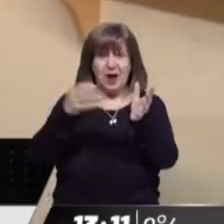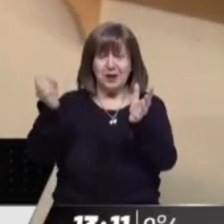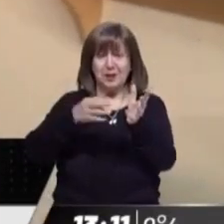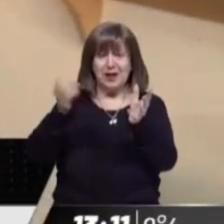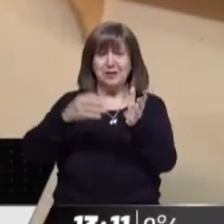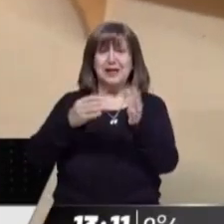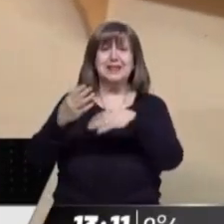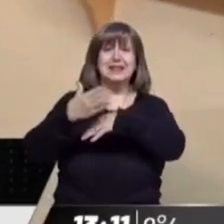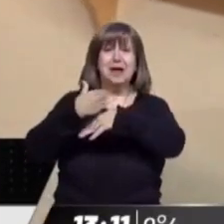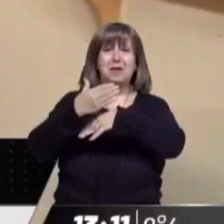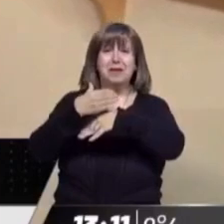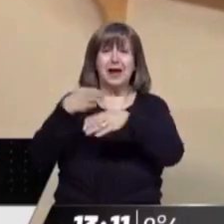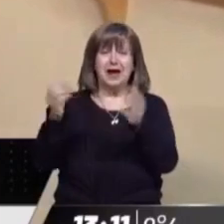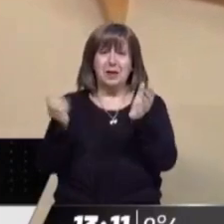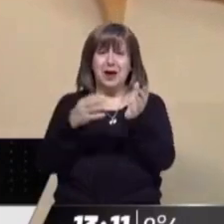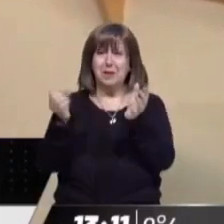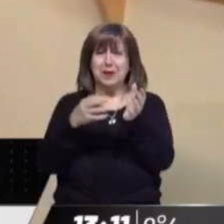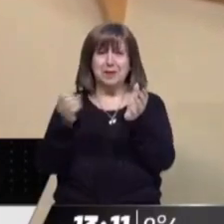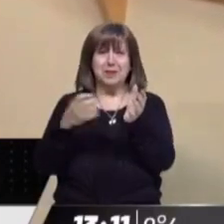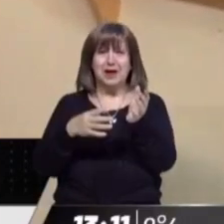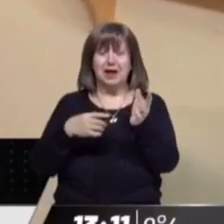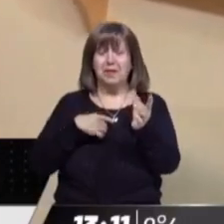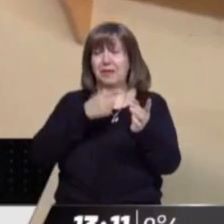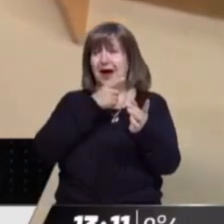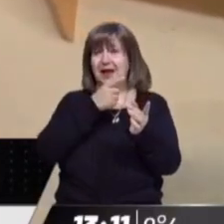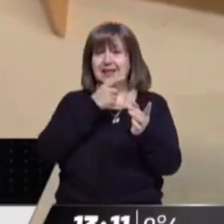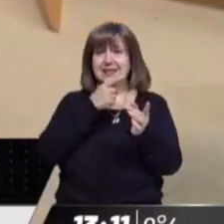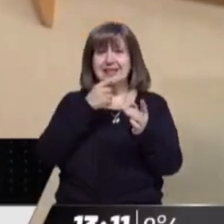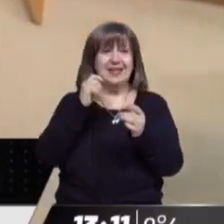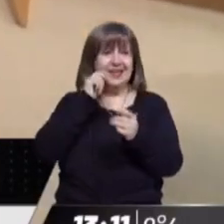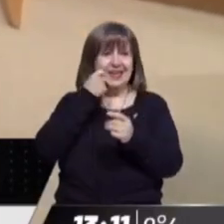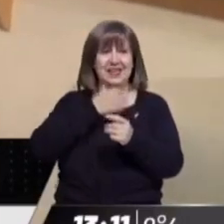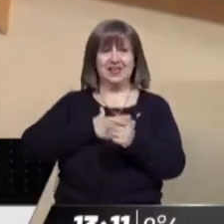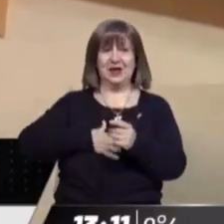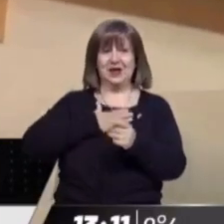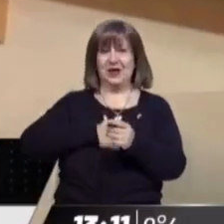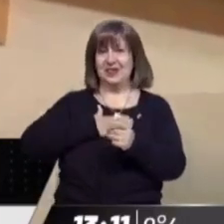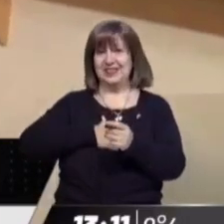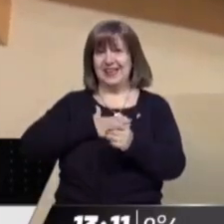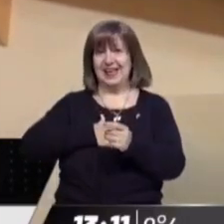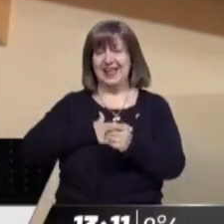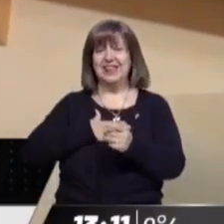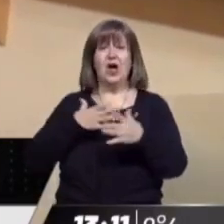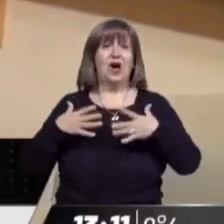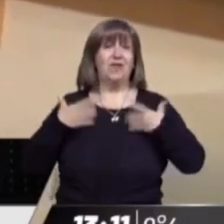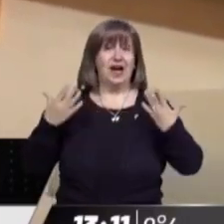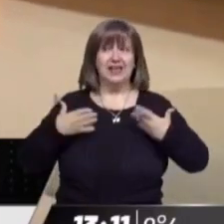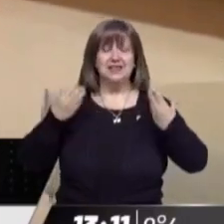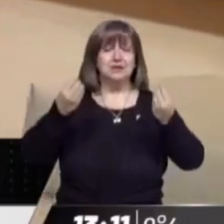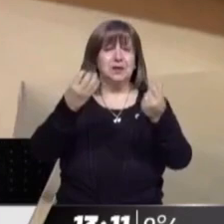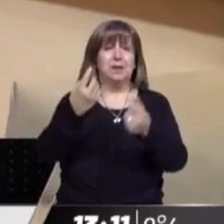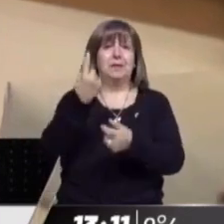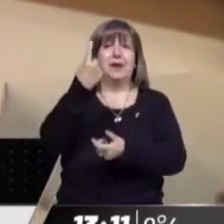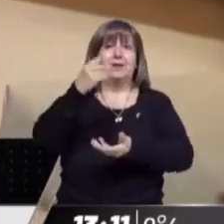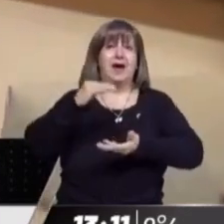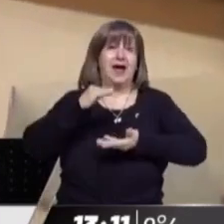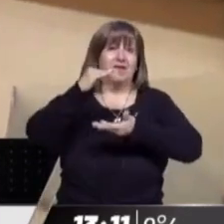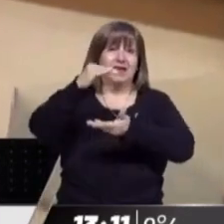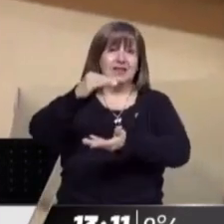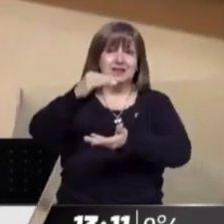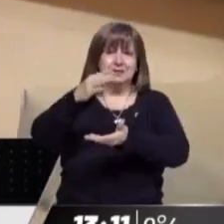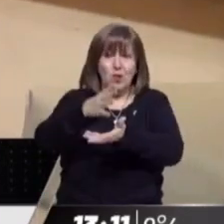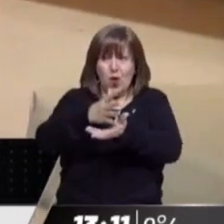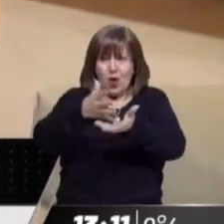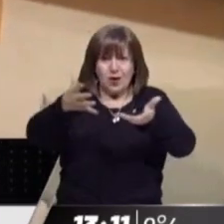hace temprano que la verdad que todavía no caemos. Pero estamos bastante felices, porque es la primera vez que entregamos un pozo